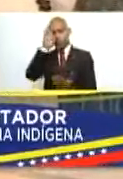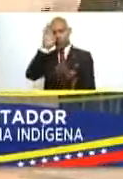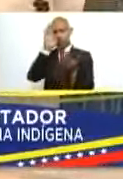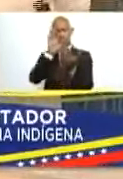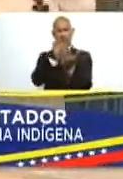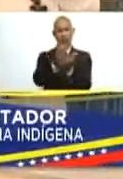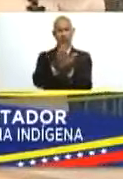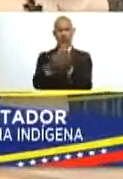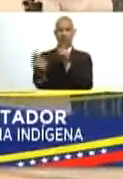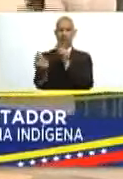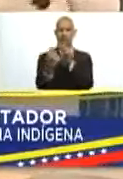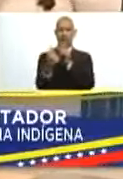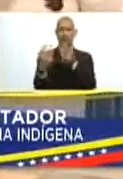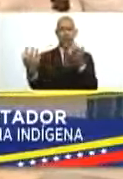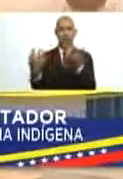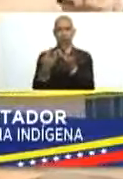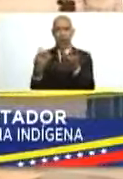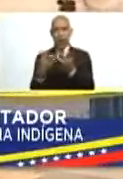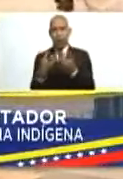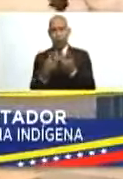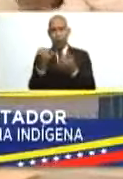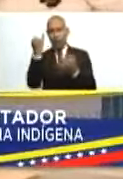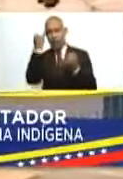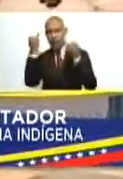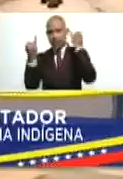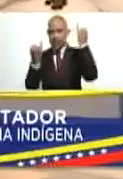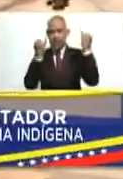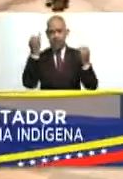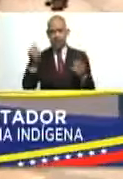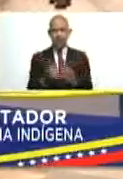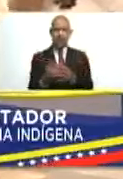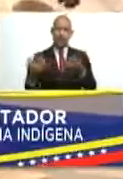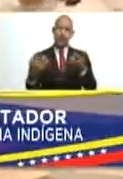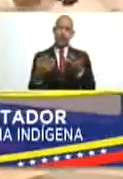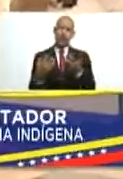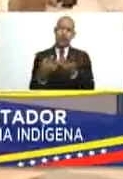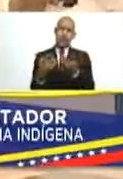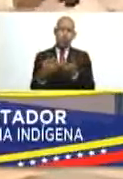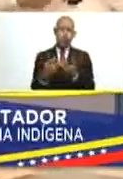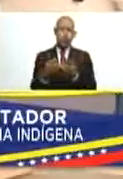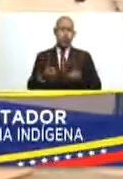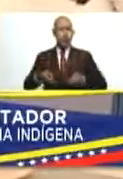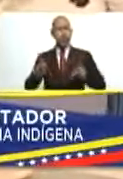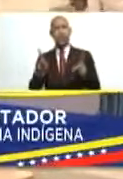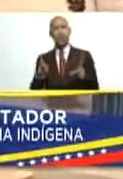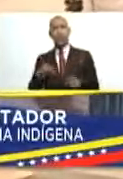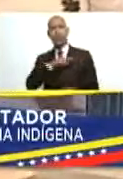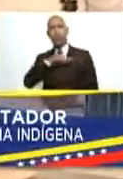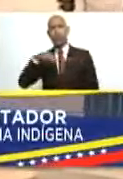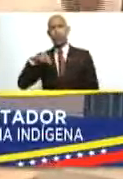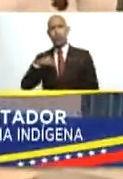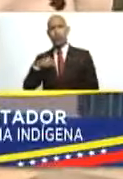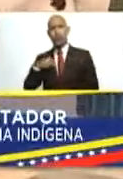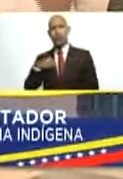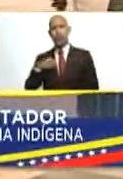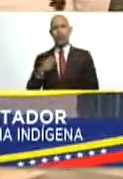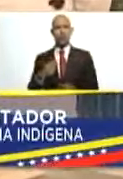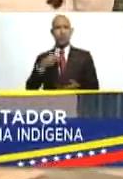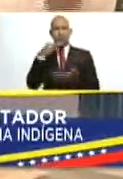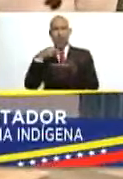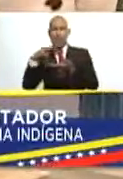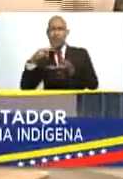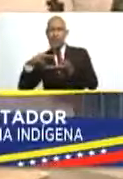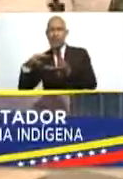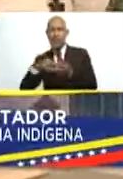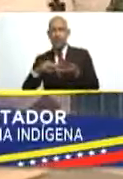ese debate y esa lucha de ideas. Esa lucha que nos permita a nosotros llevar ese mensaje de